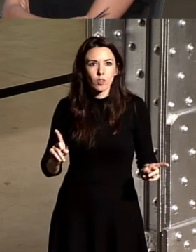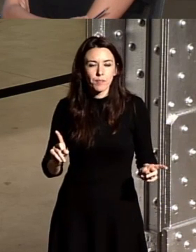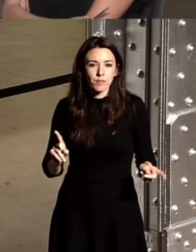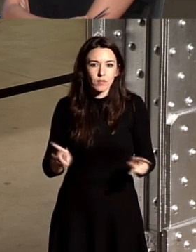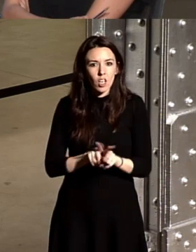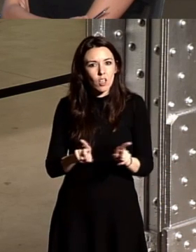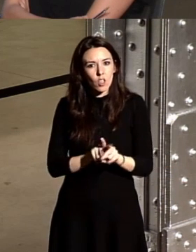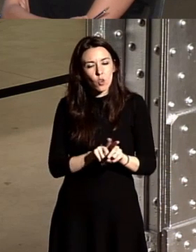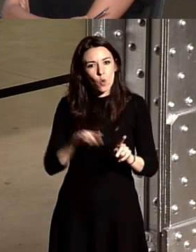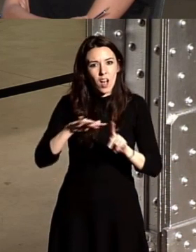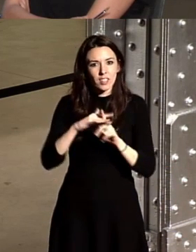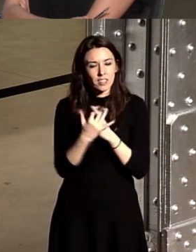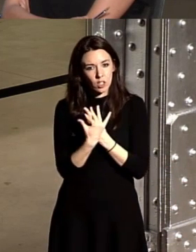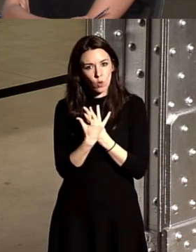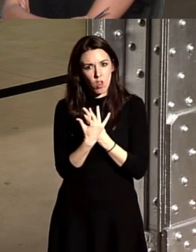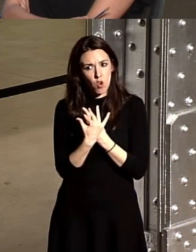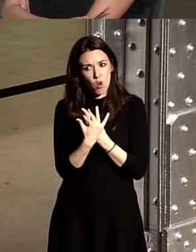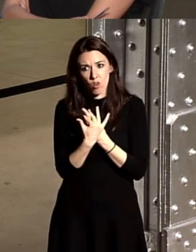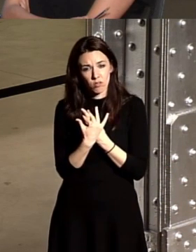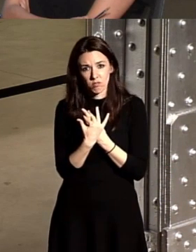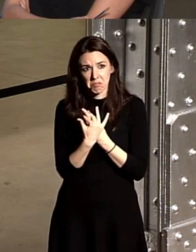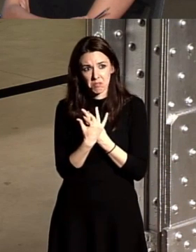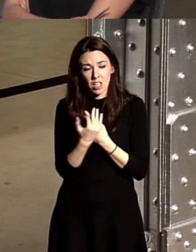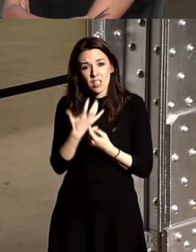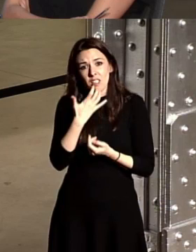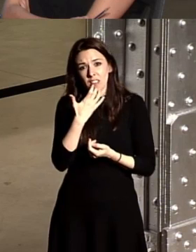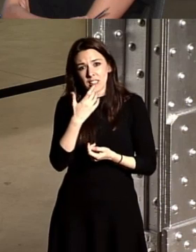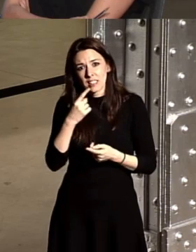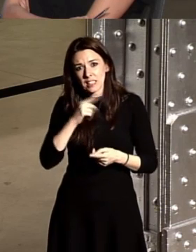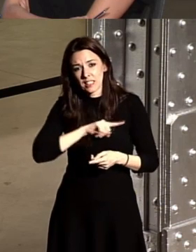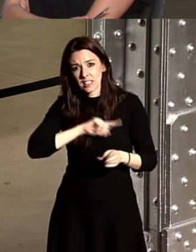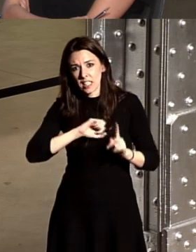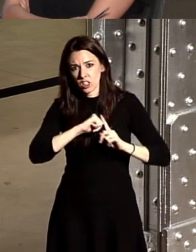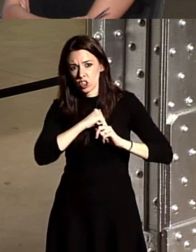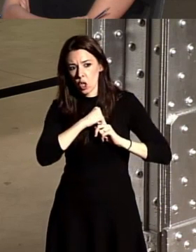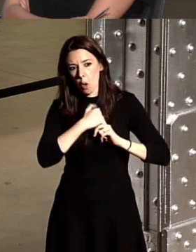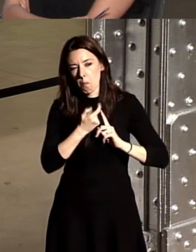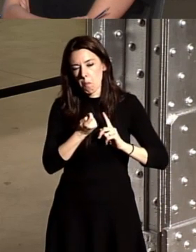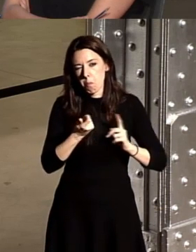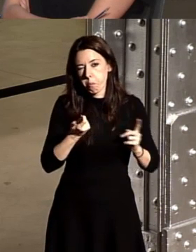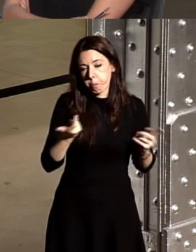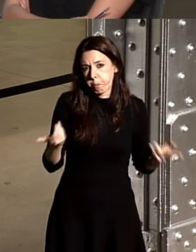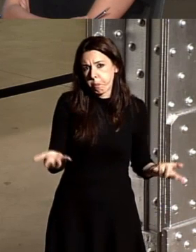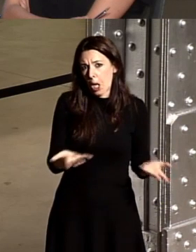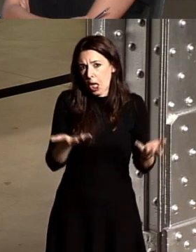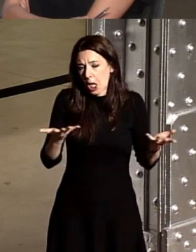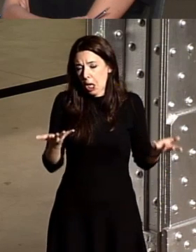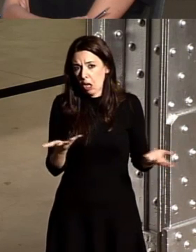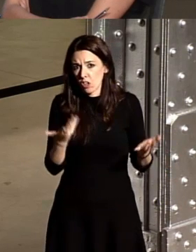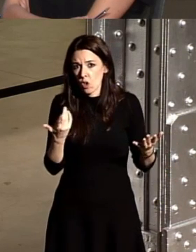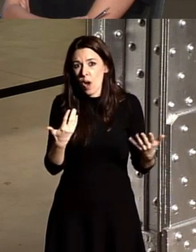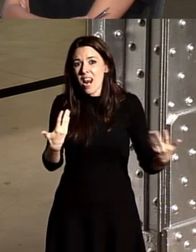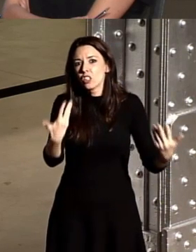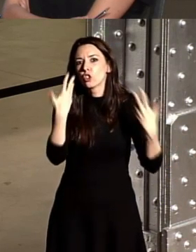en esta situación y si siento esta presión pero sutil, un como